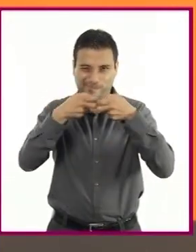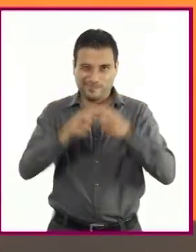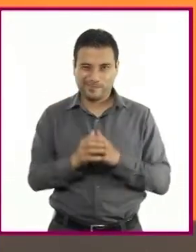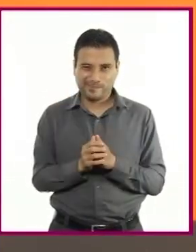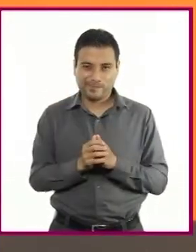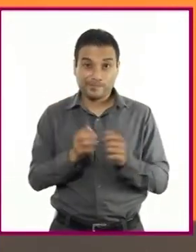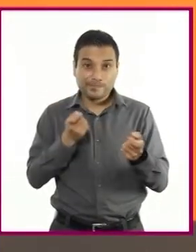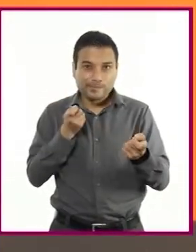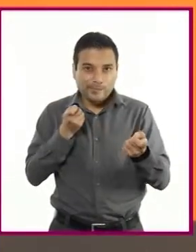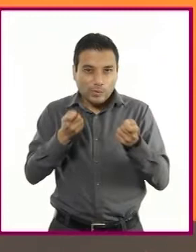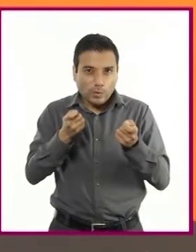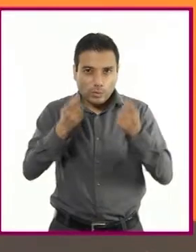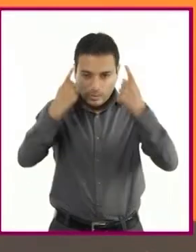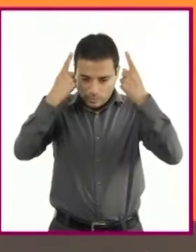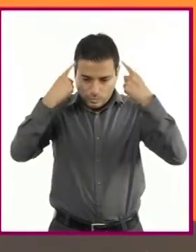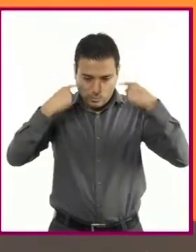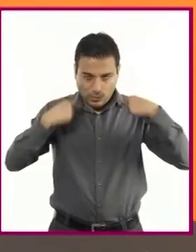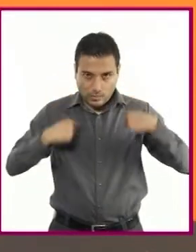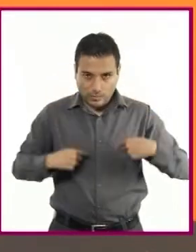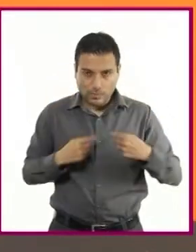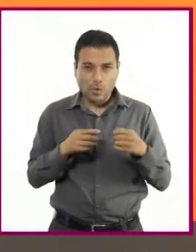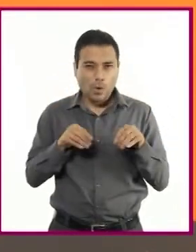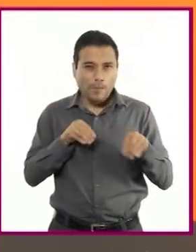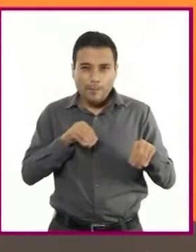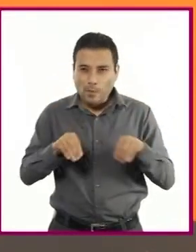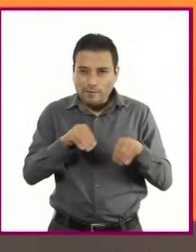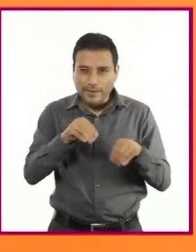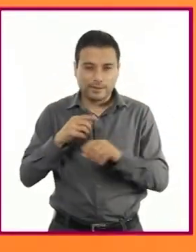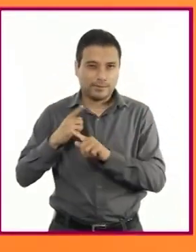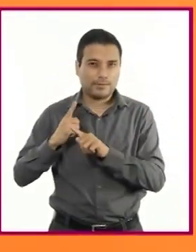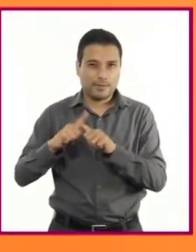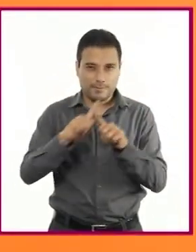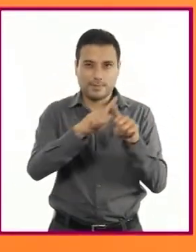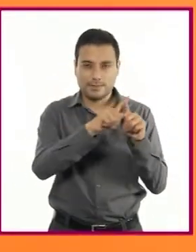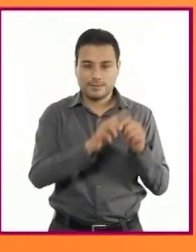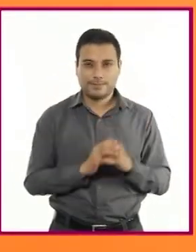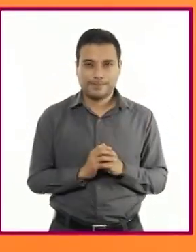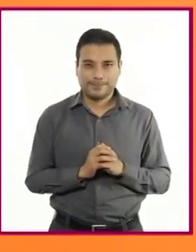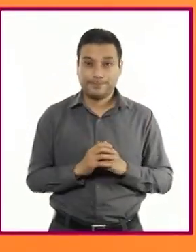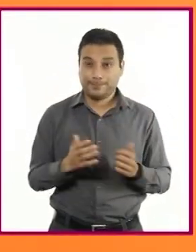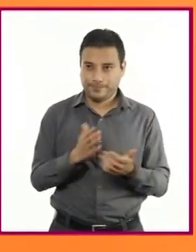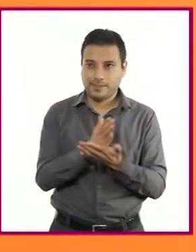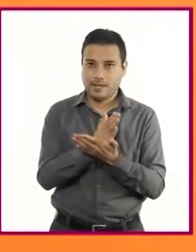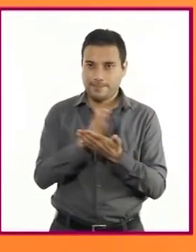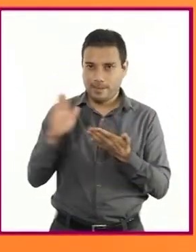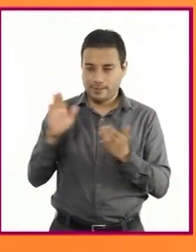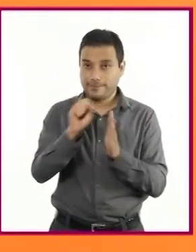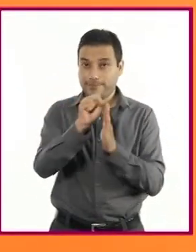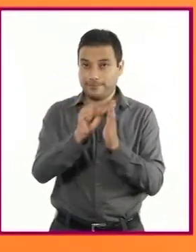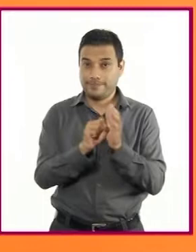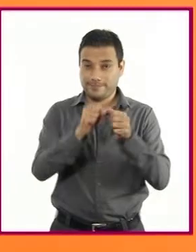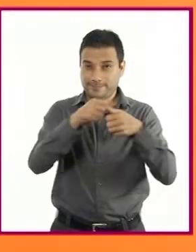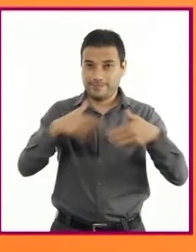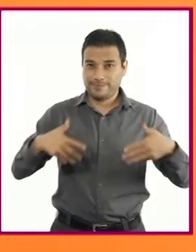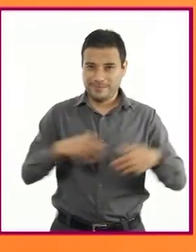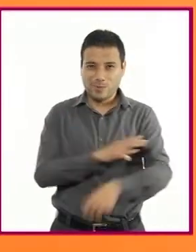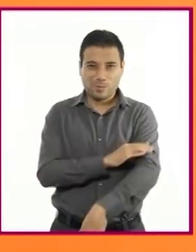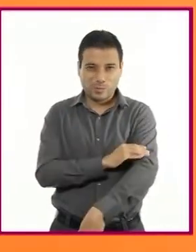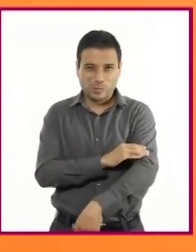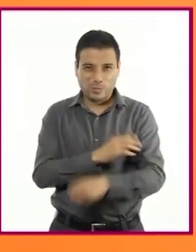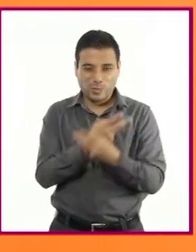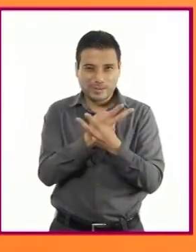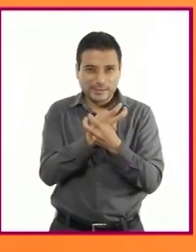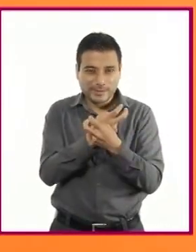enteramente para realizar todos los movimientos corporales. Por otro lado, el sistema musculoesquelético